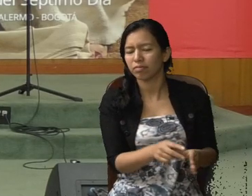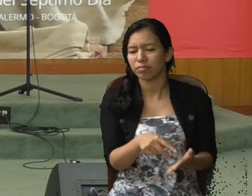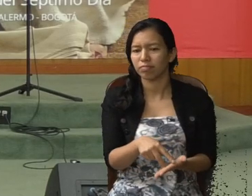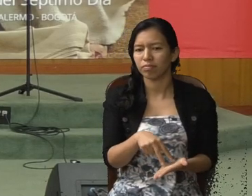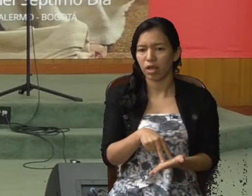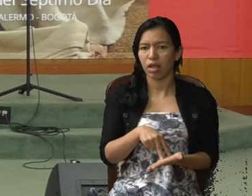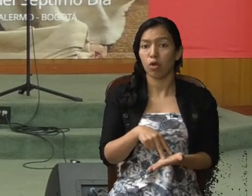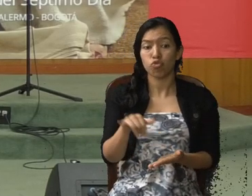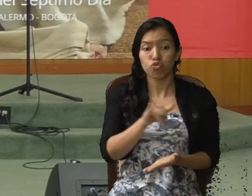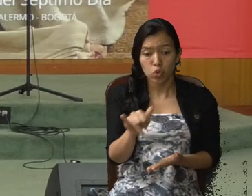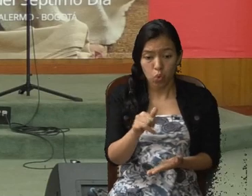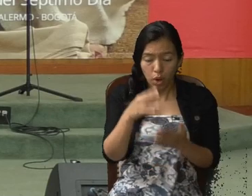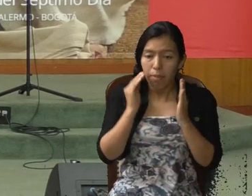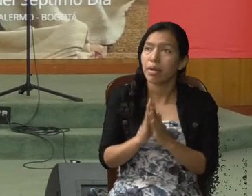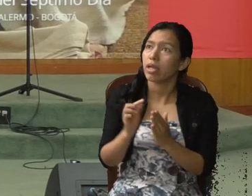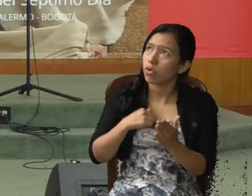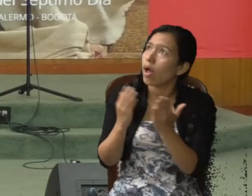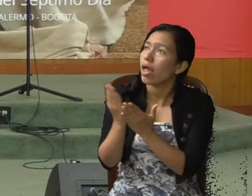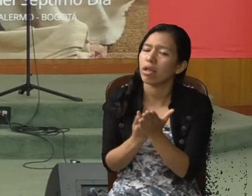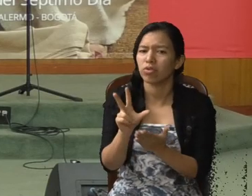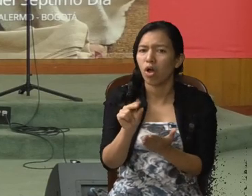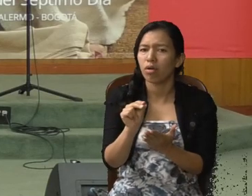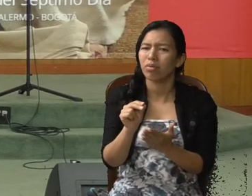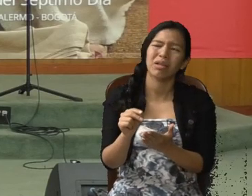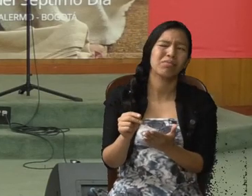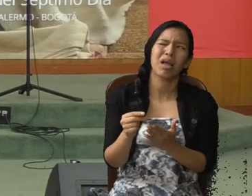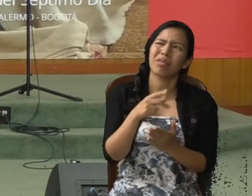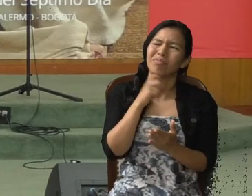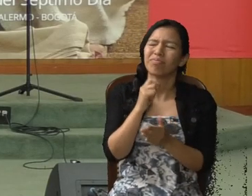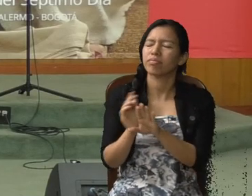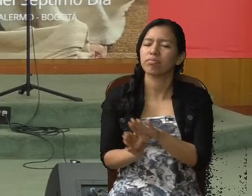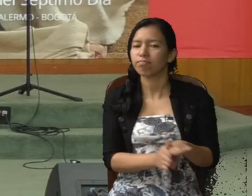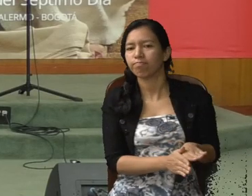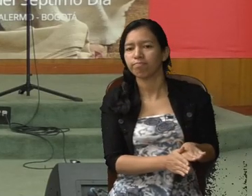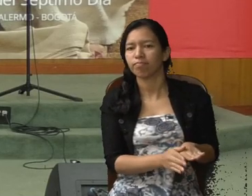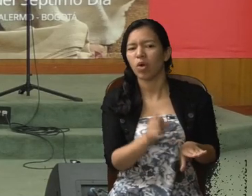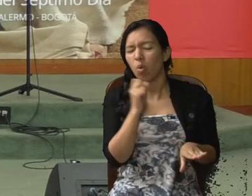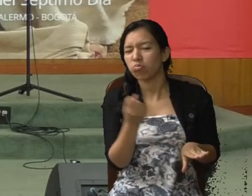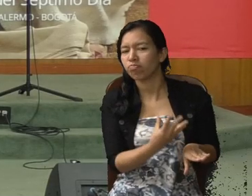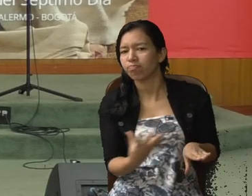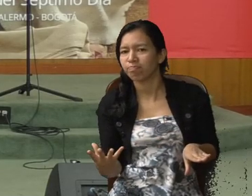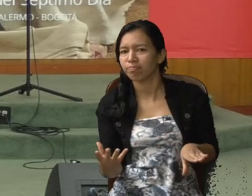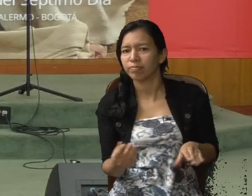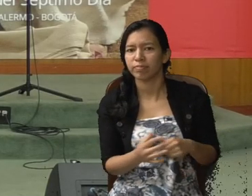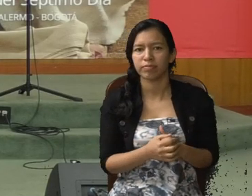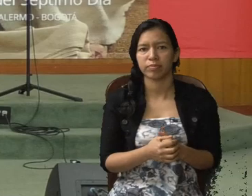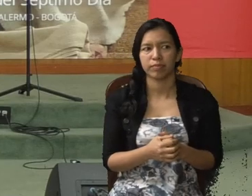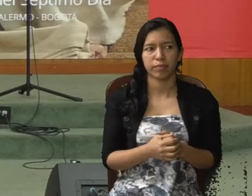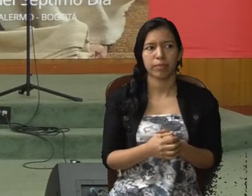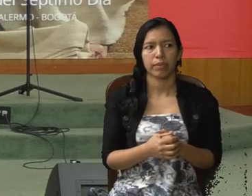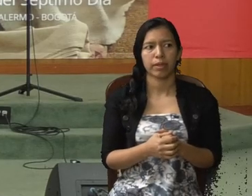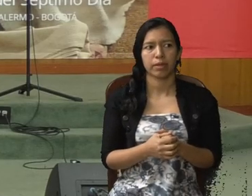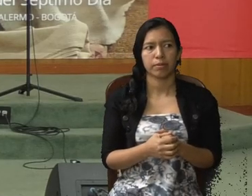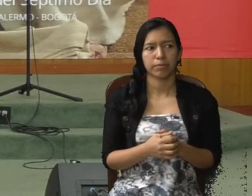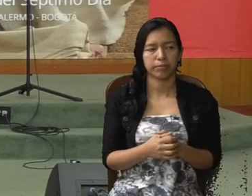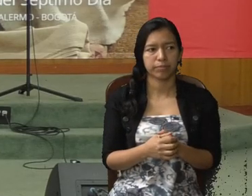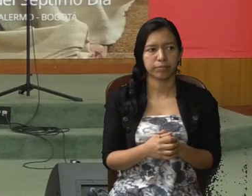María, he aquí la sierva del Señor. ¿Saben? No voy a entrar completamente